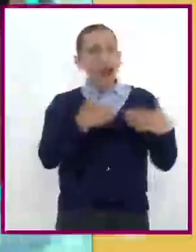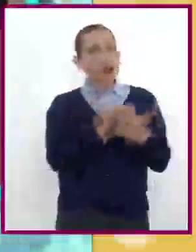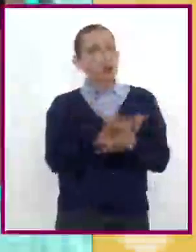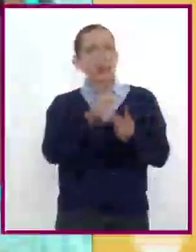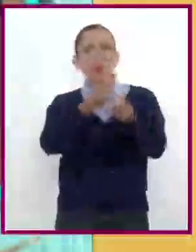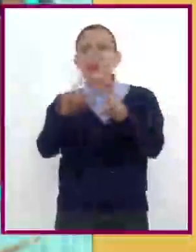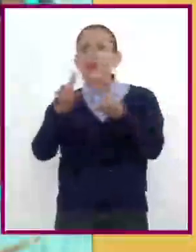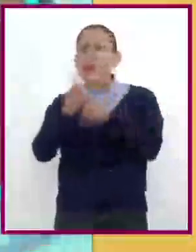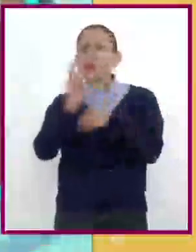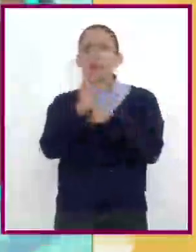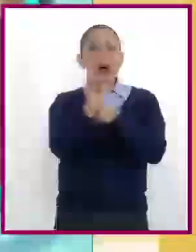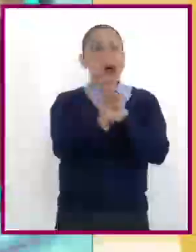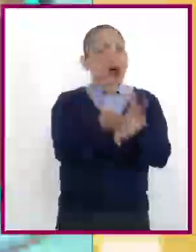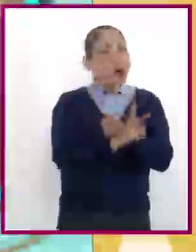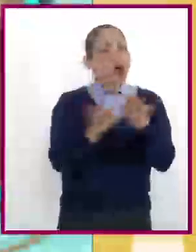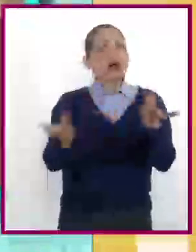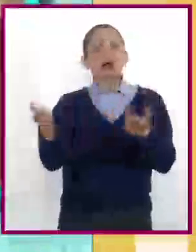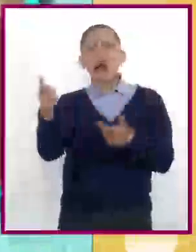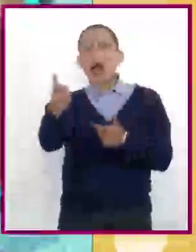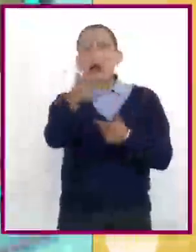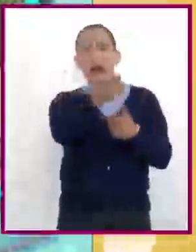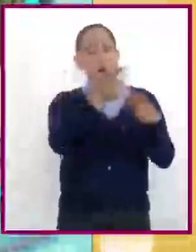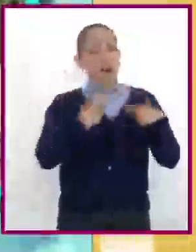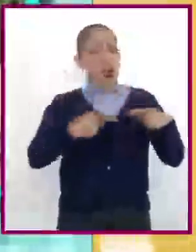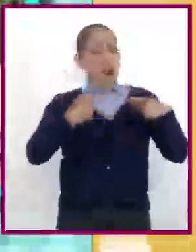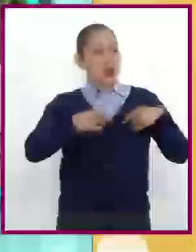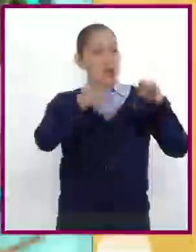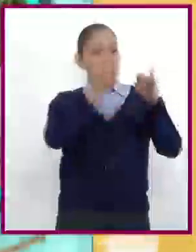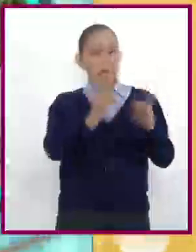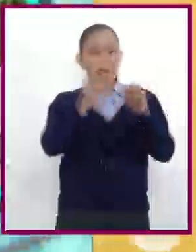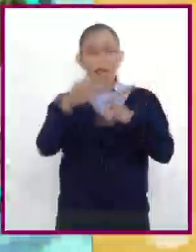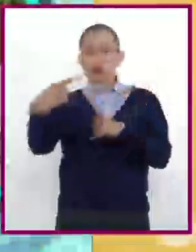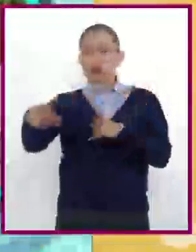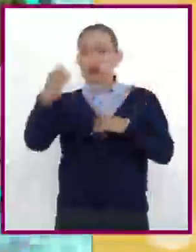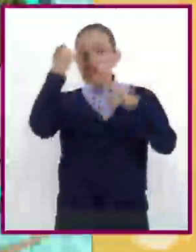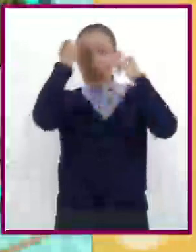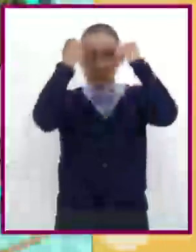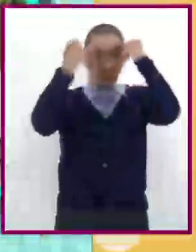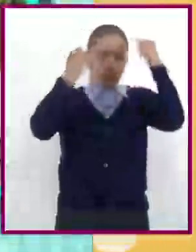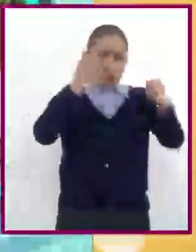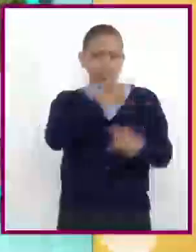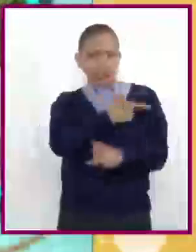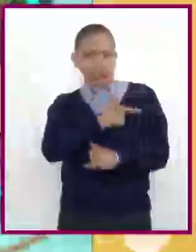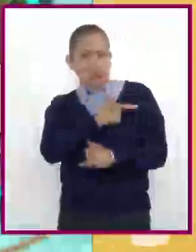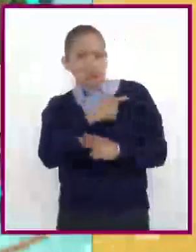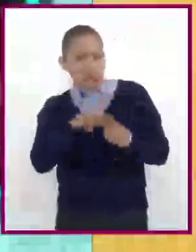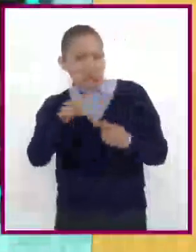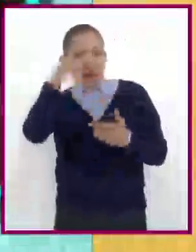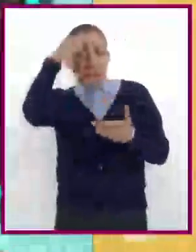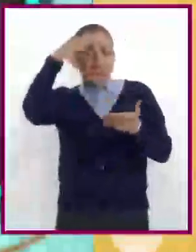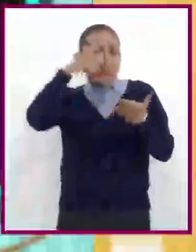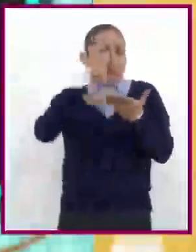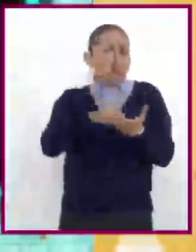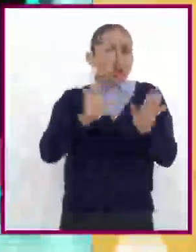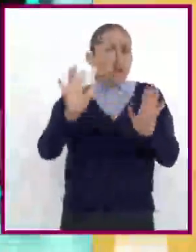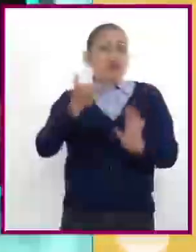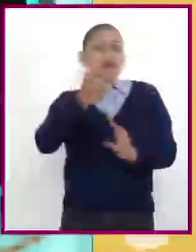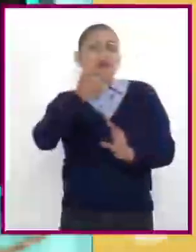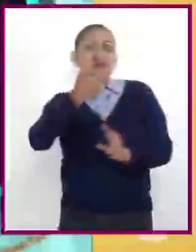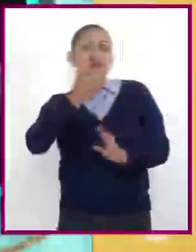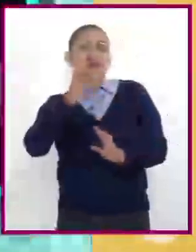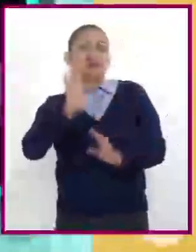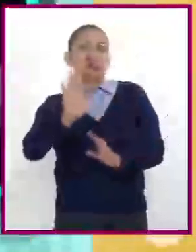en distintos países. Cada individuo tiene sus propios pensamientos, gustos, creencias y